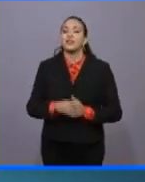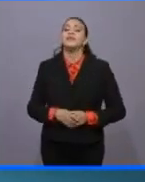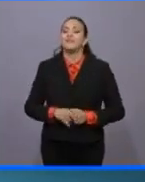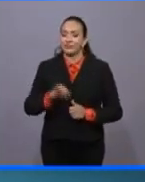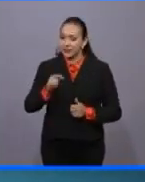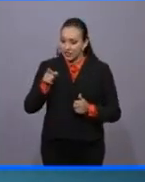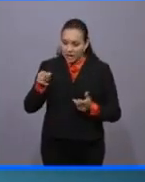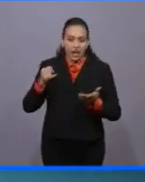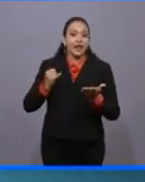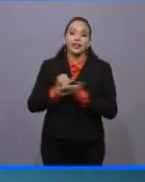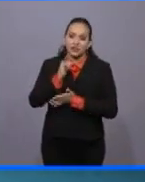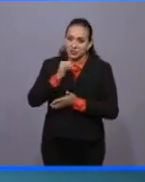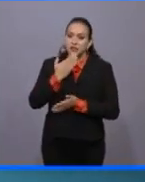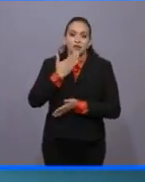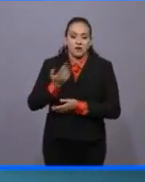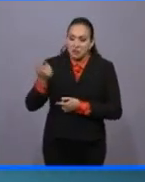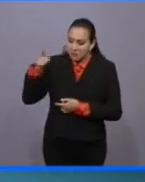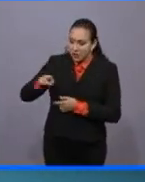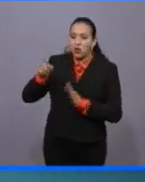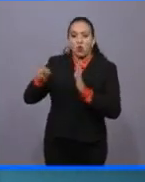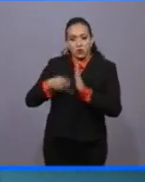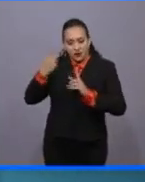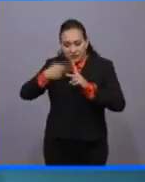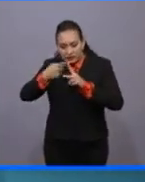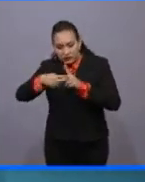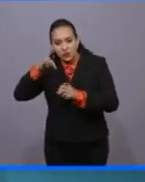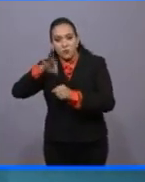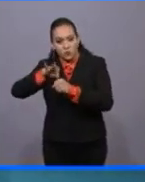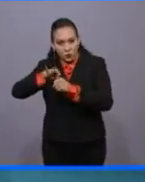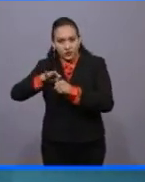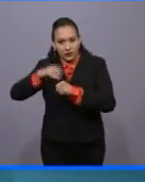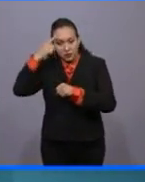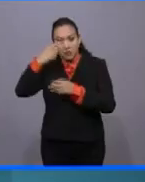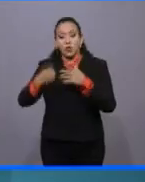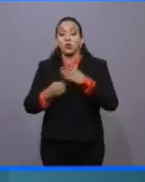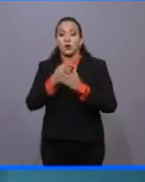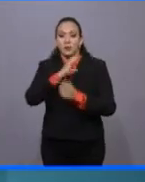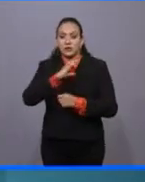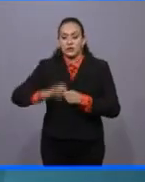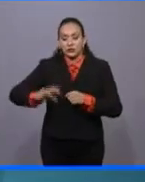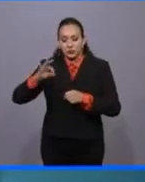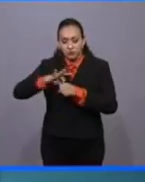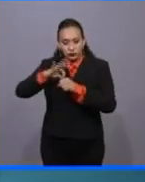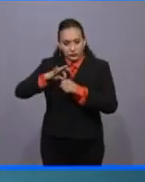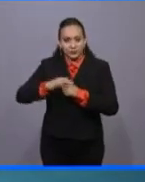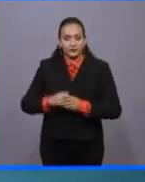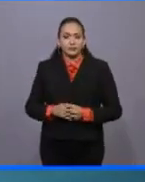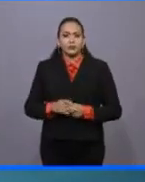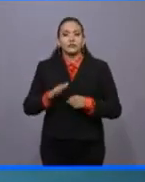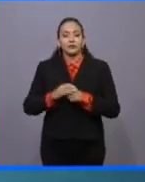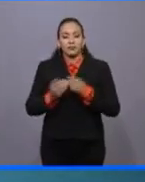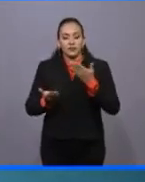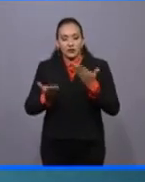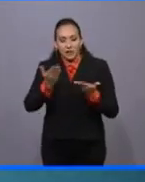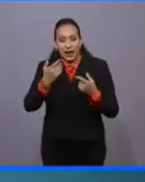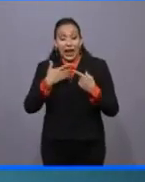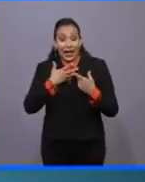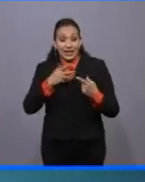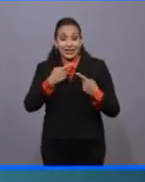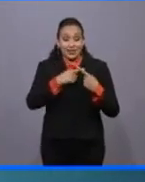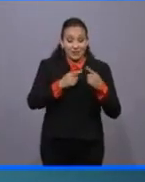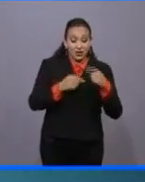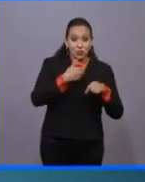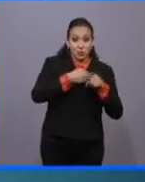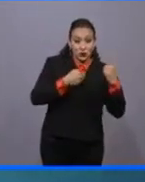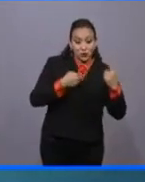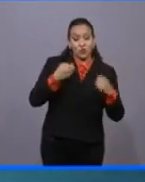la decisión de ordenar el nuevo escrutinio y cómputo de la elección al registrarse una diferencia entre el primero y segundo